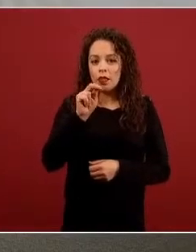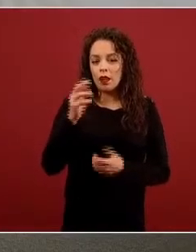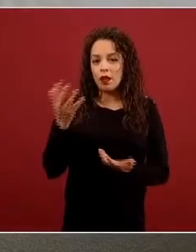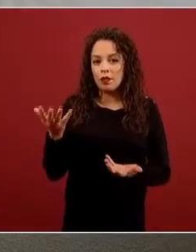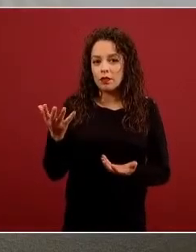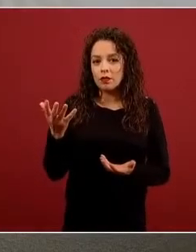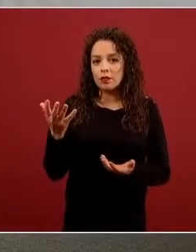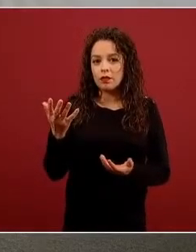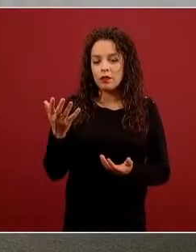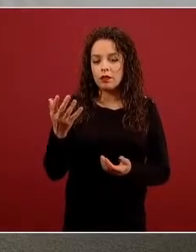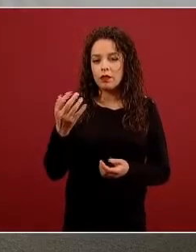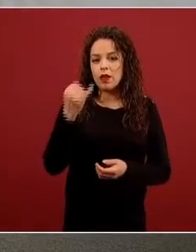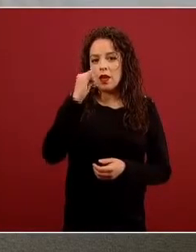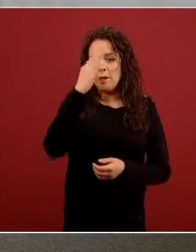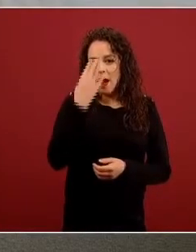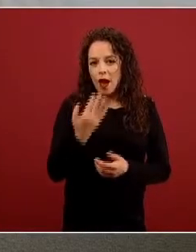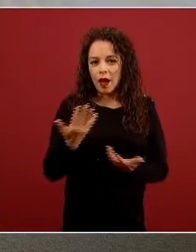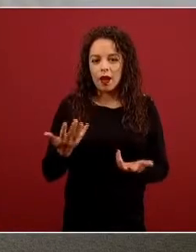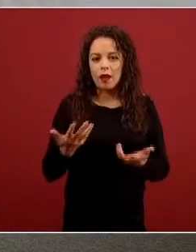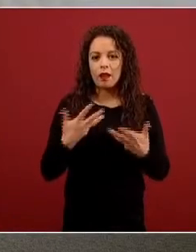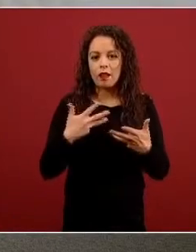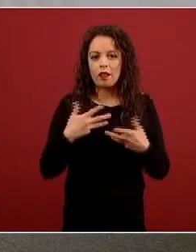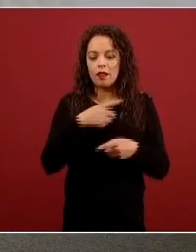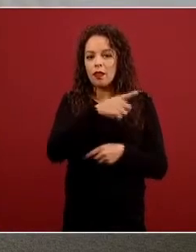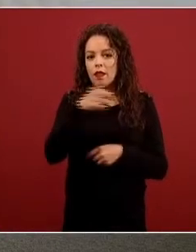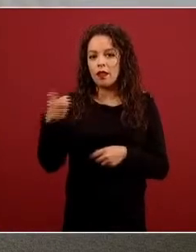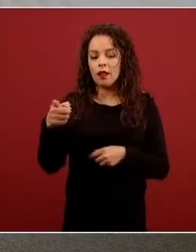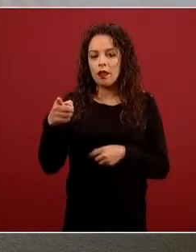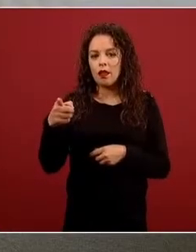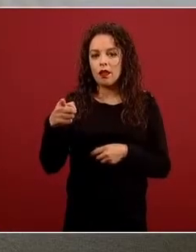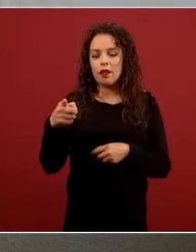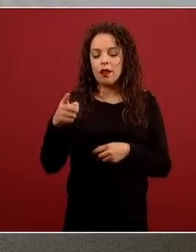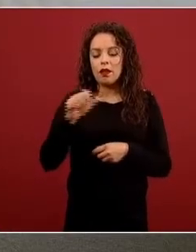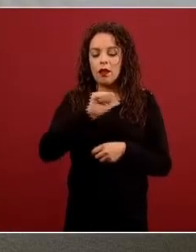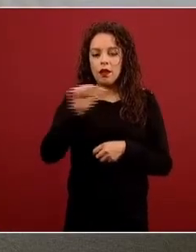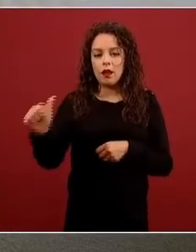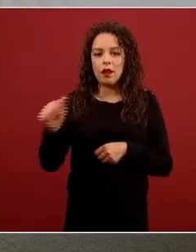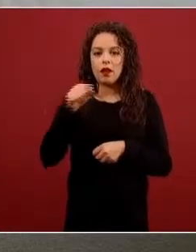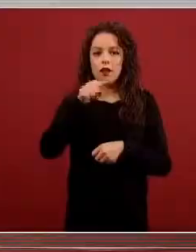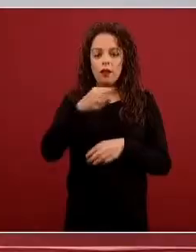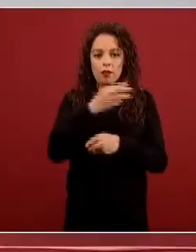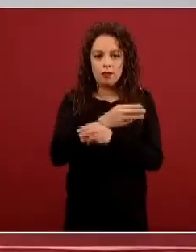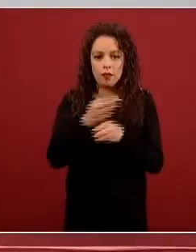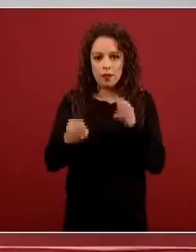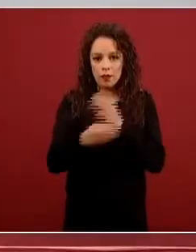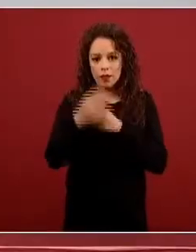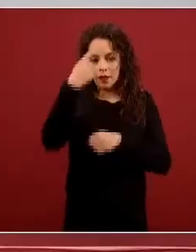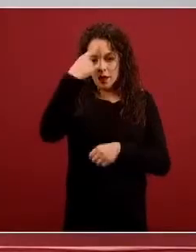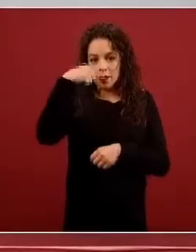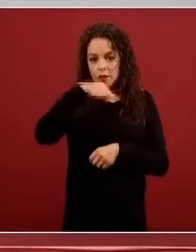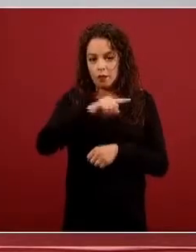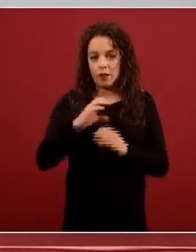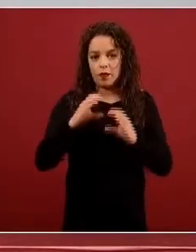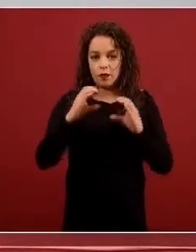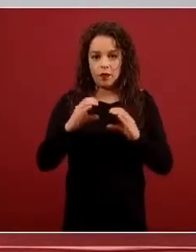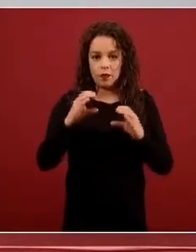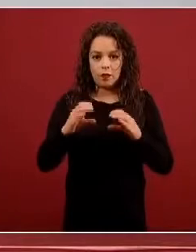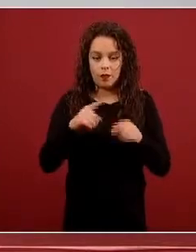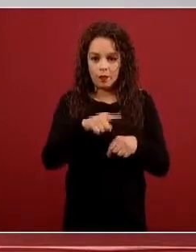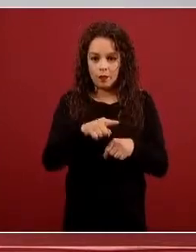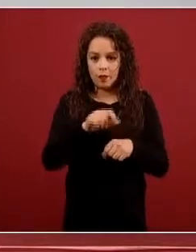otro medio donde se observan equipos de protección personal durante el manejo de los